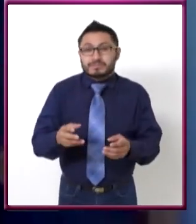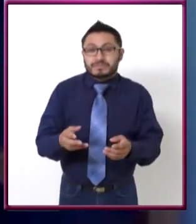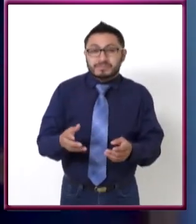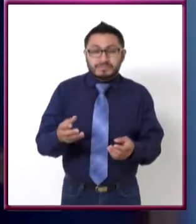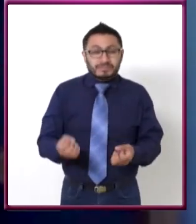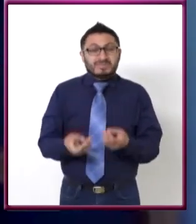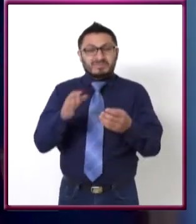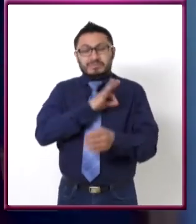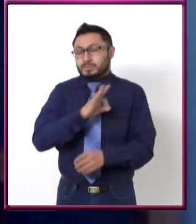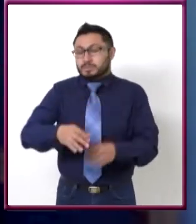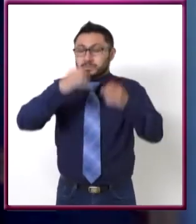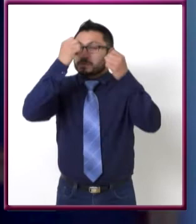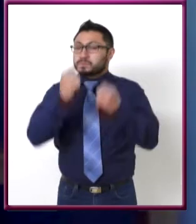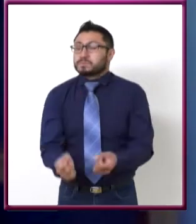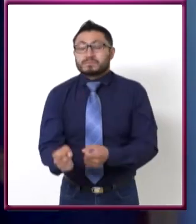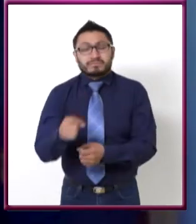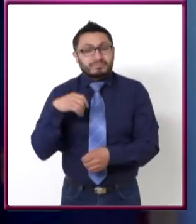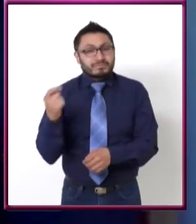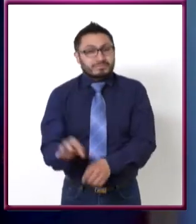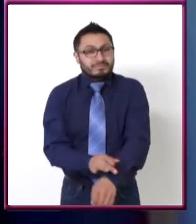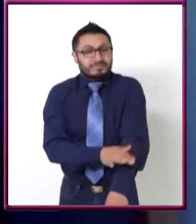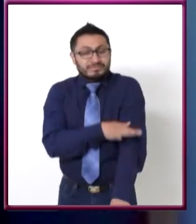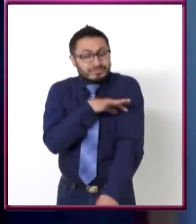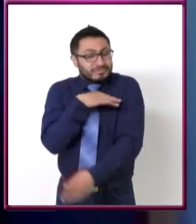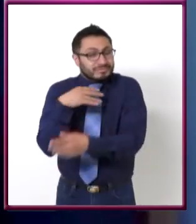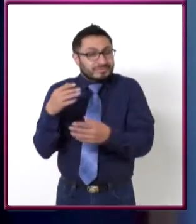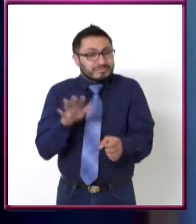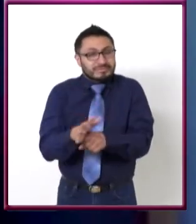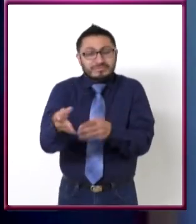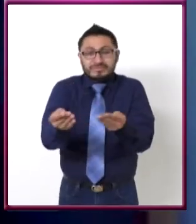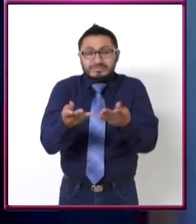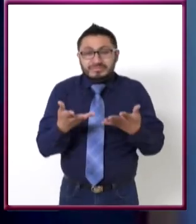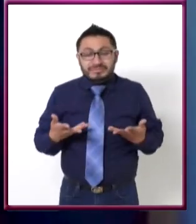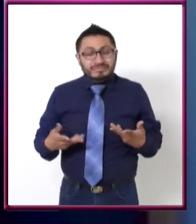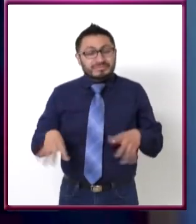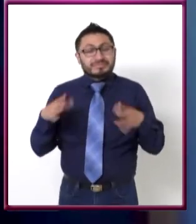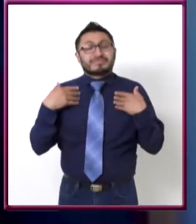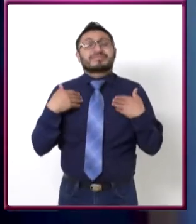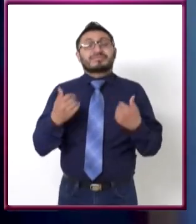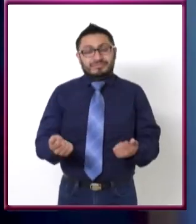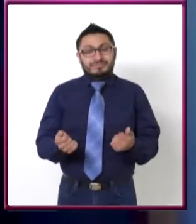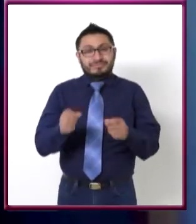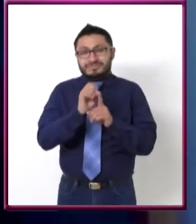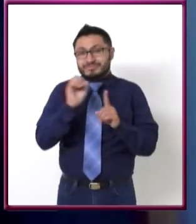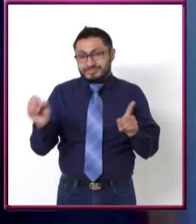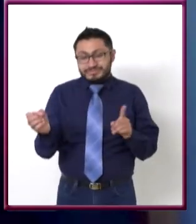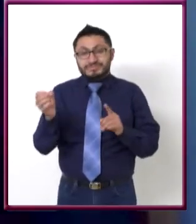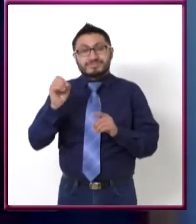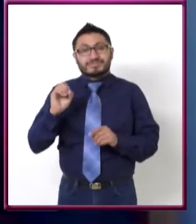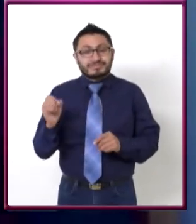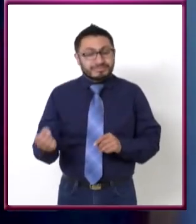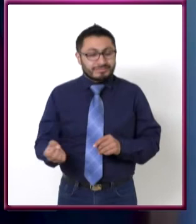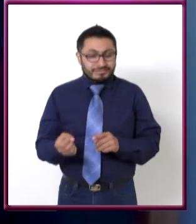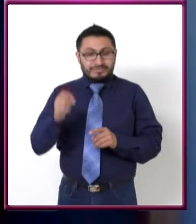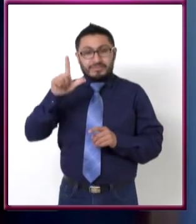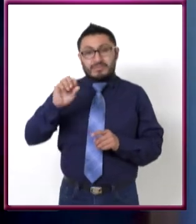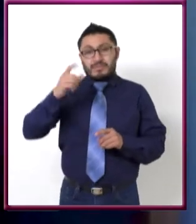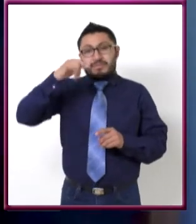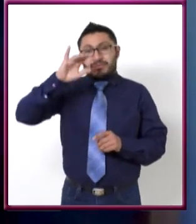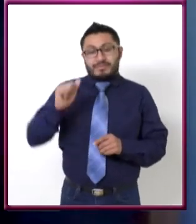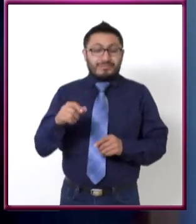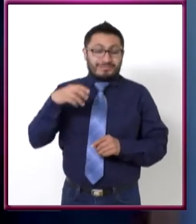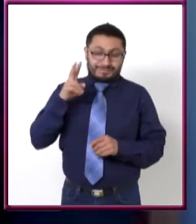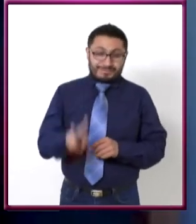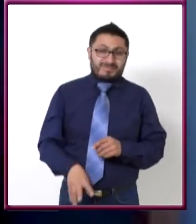qué tanto podemos realizar nuestras pasiones, lo que nos da sentido, ¿no? Otro